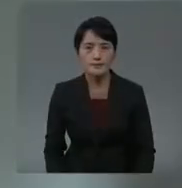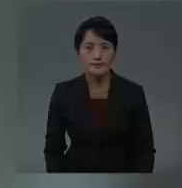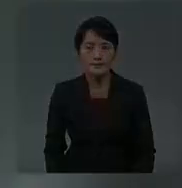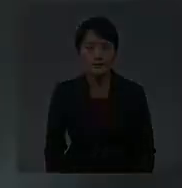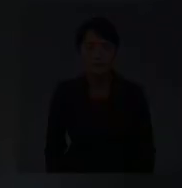online